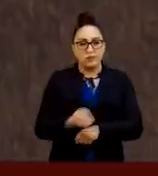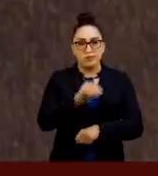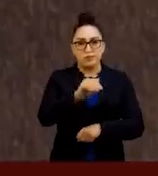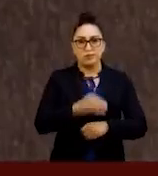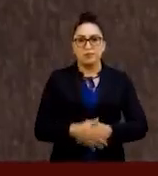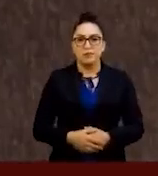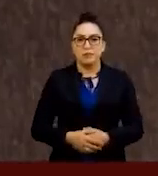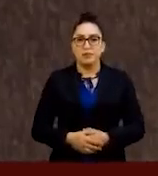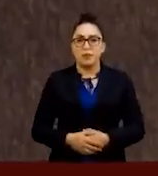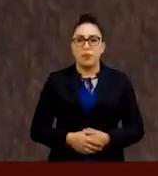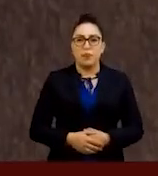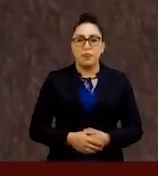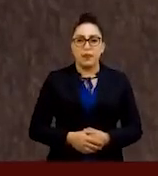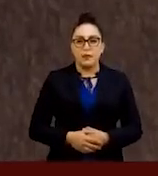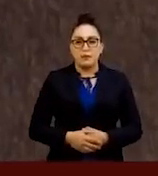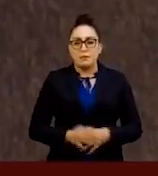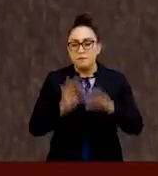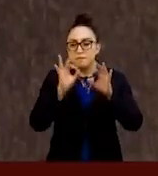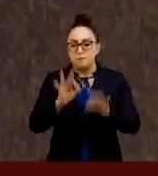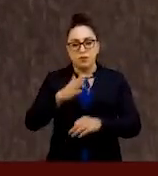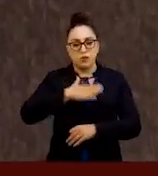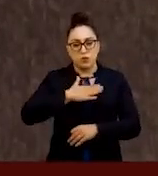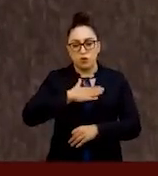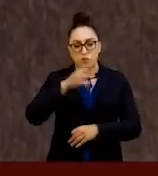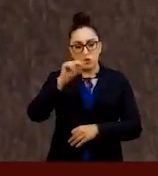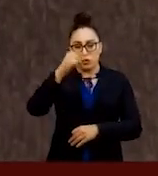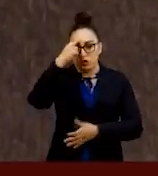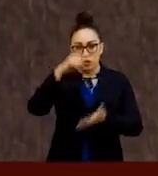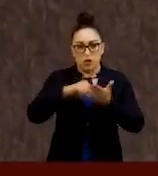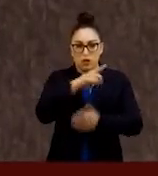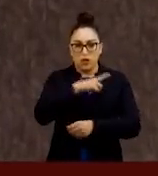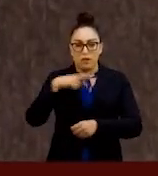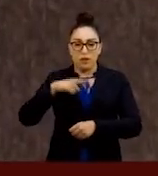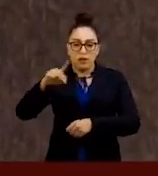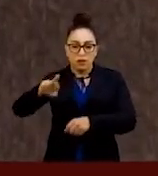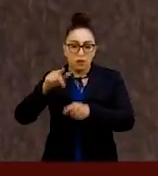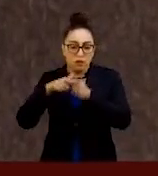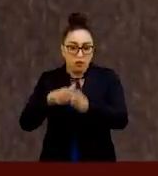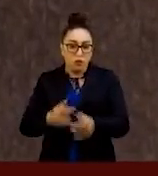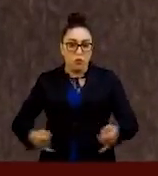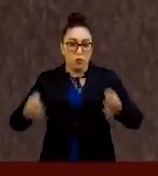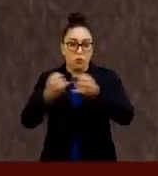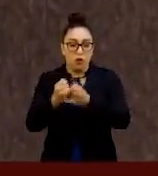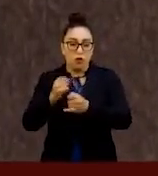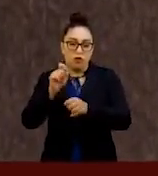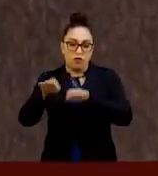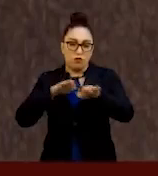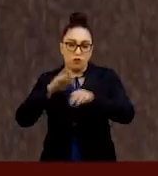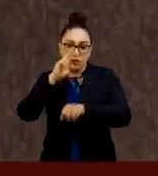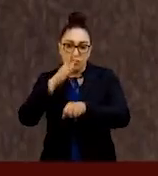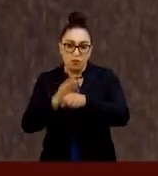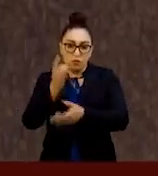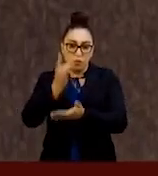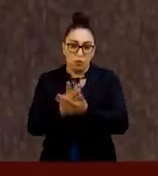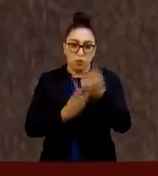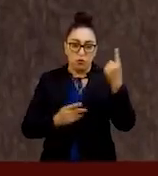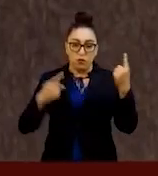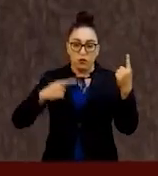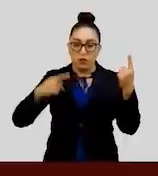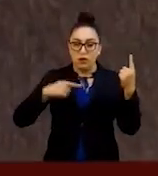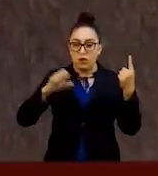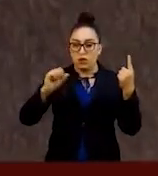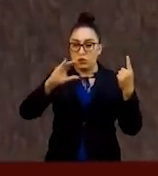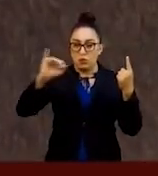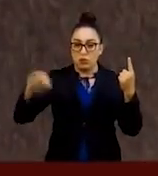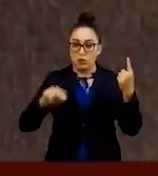Porque no puede estar en manos de la Suprema Corte de Justicia de la Nación, en manos de una sola persona y el Consejo